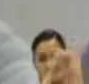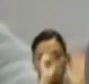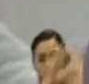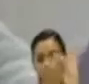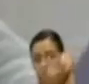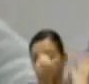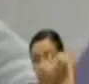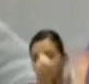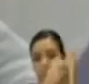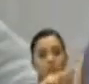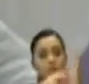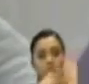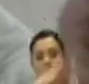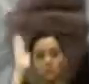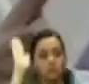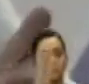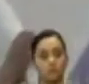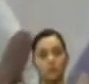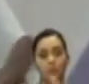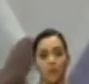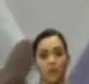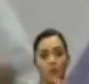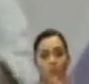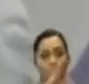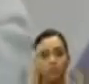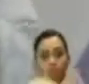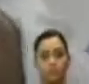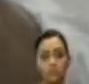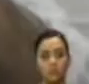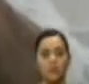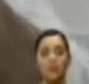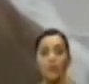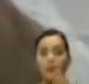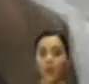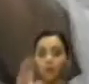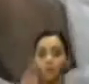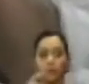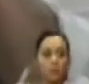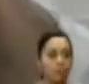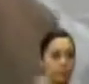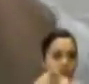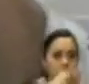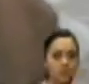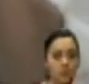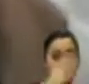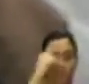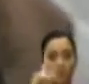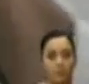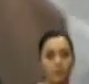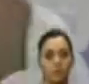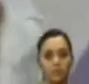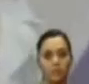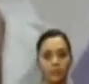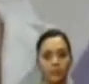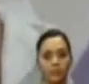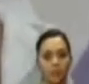prestamista de última instancia, que era el Banco Central. ¿Y por qué podía ser prestamista de última instancia? Porque podía incluso imprimir billetes y darle a ese banco.